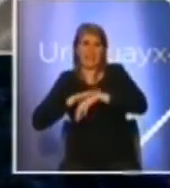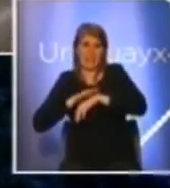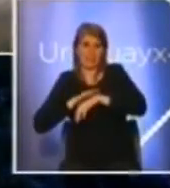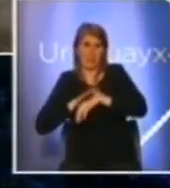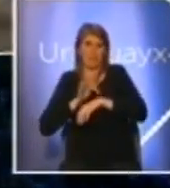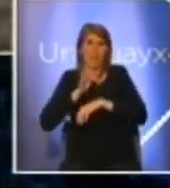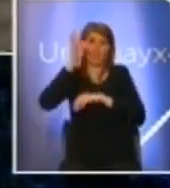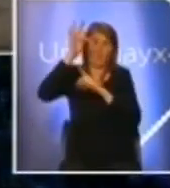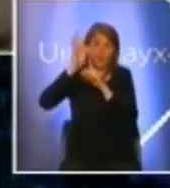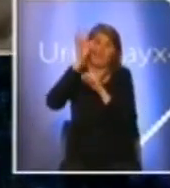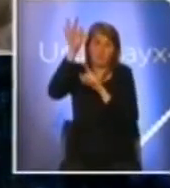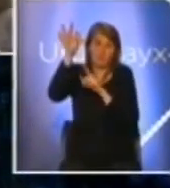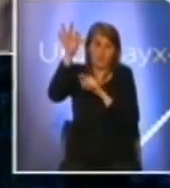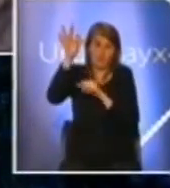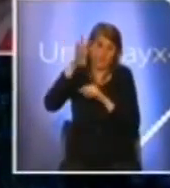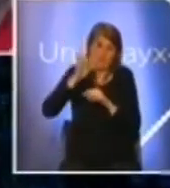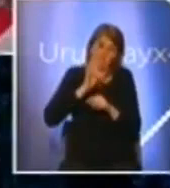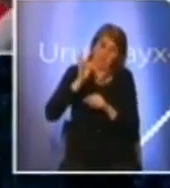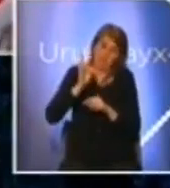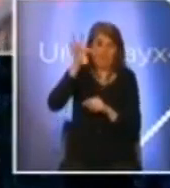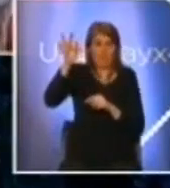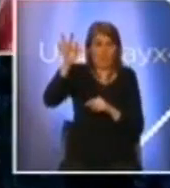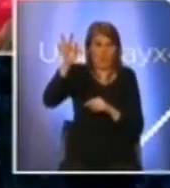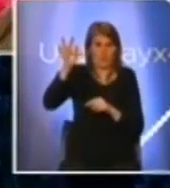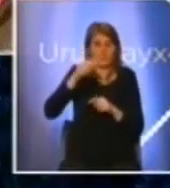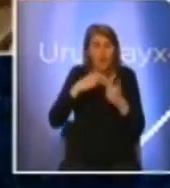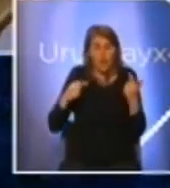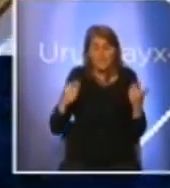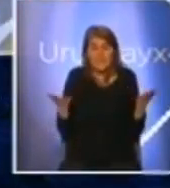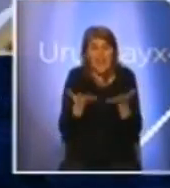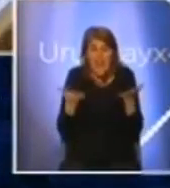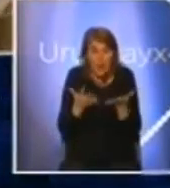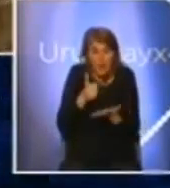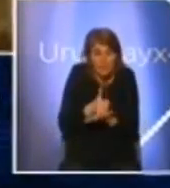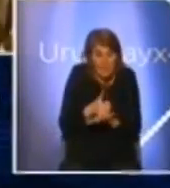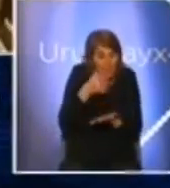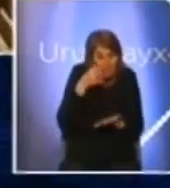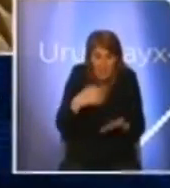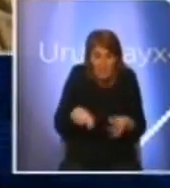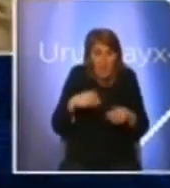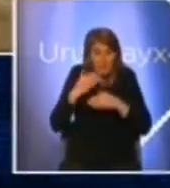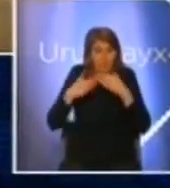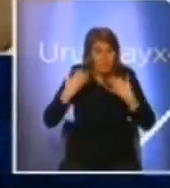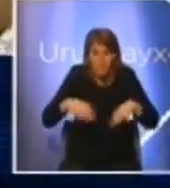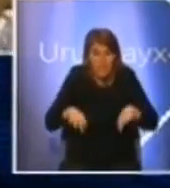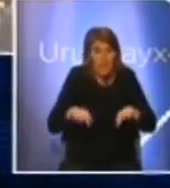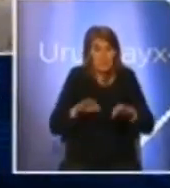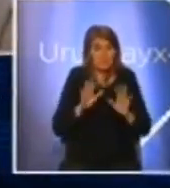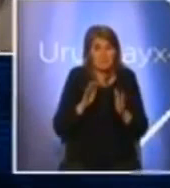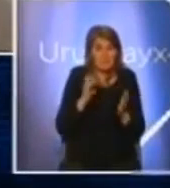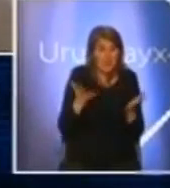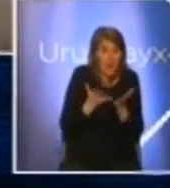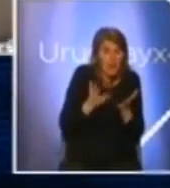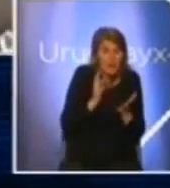del futuro. Es decir, las cosas que ya están presentes, que aparecen poco, pero que sin duda